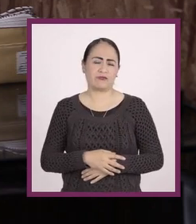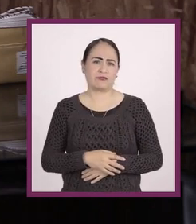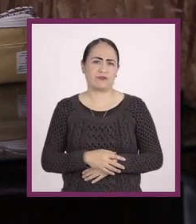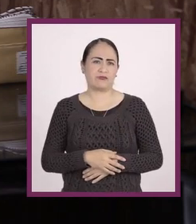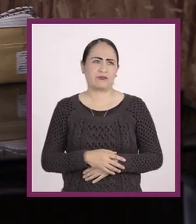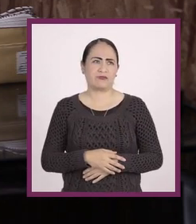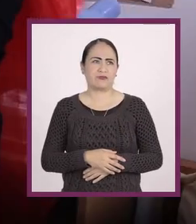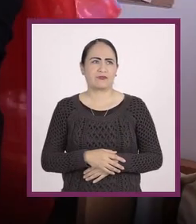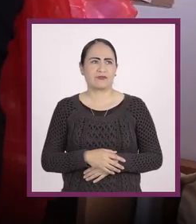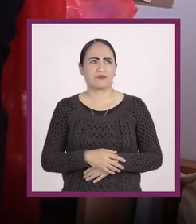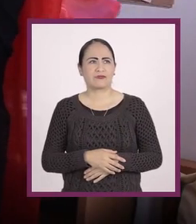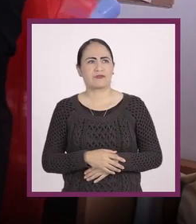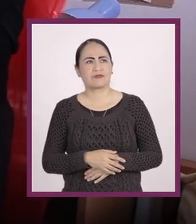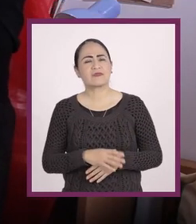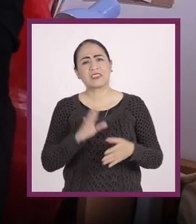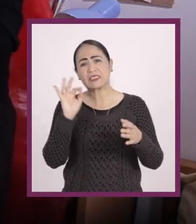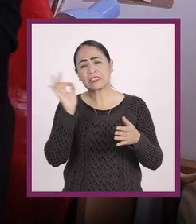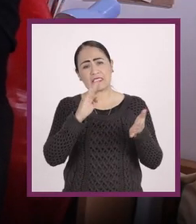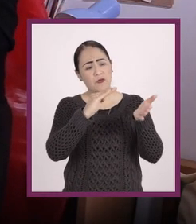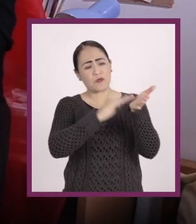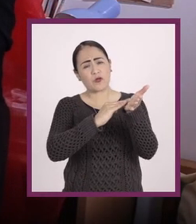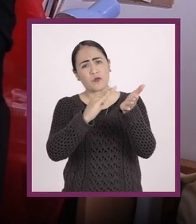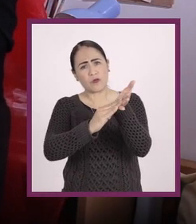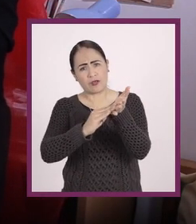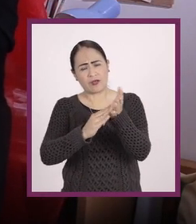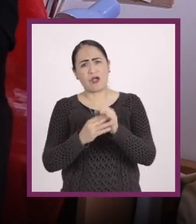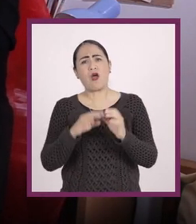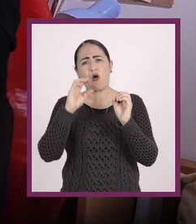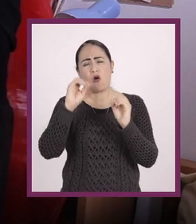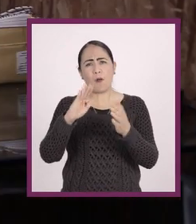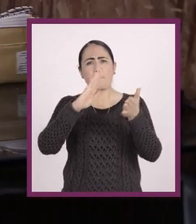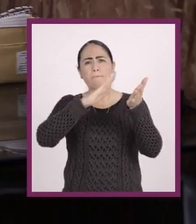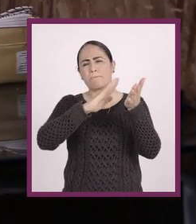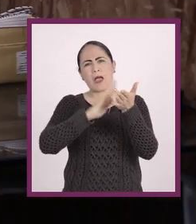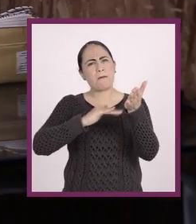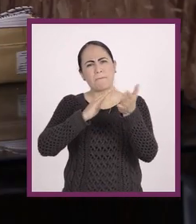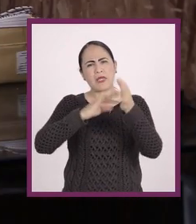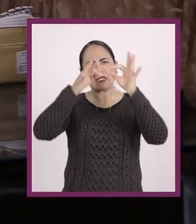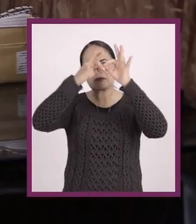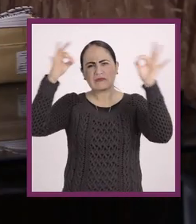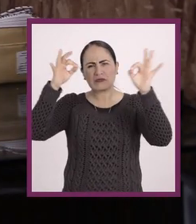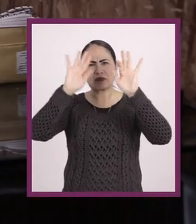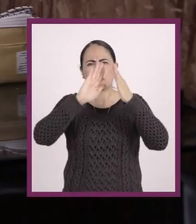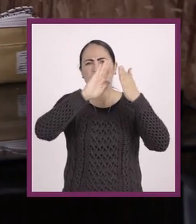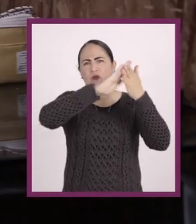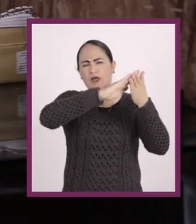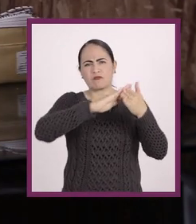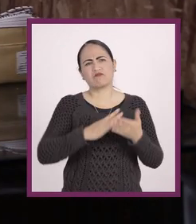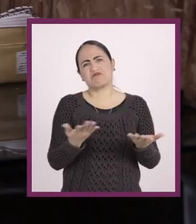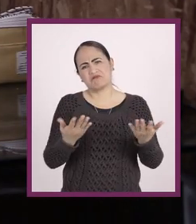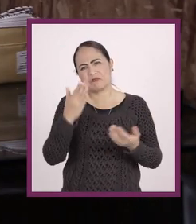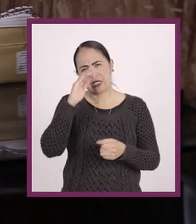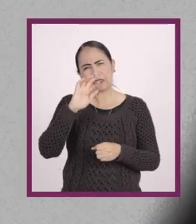puede ser con algunos de estos o simplemente pegando recordatorios con papel y cinta